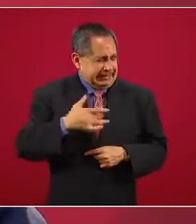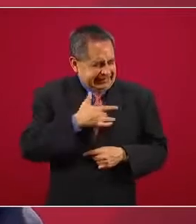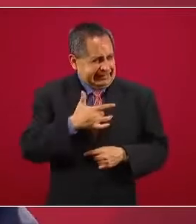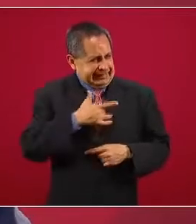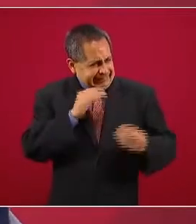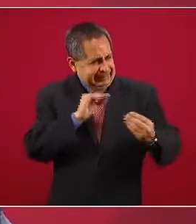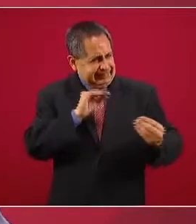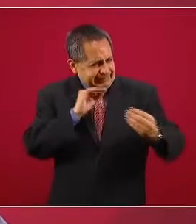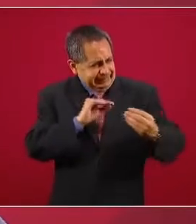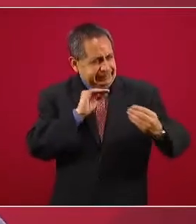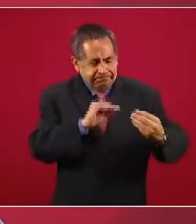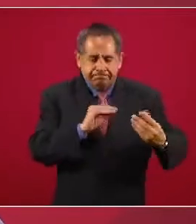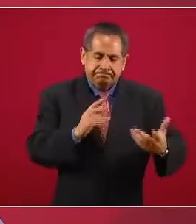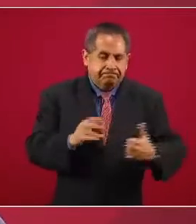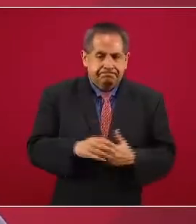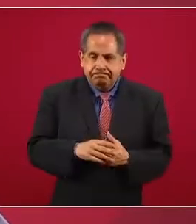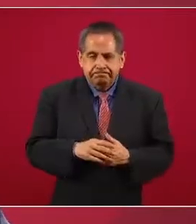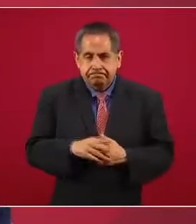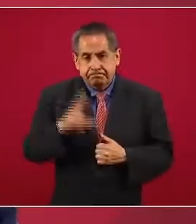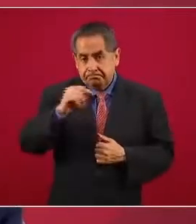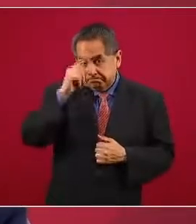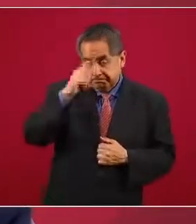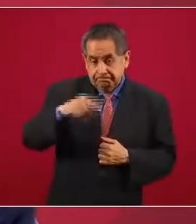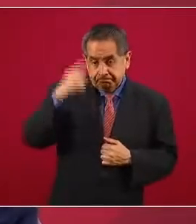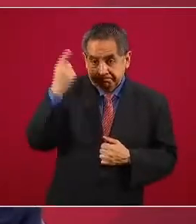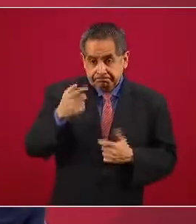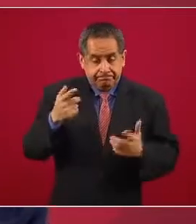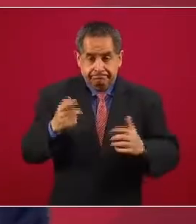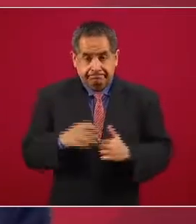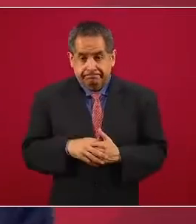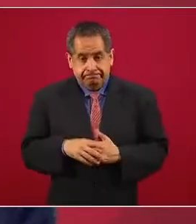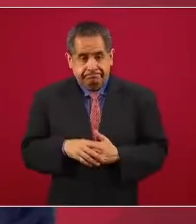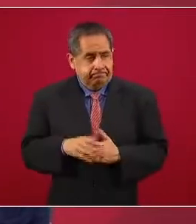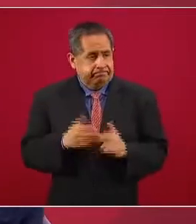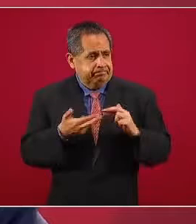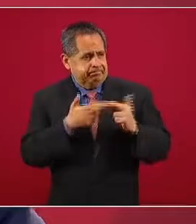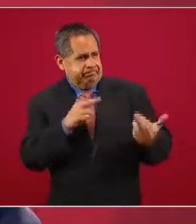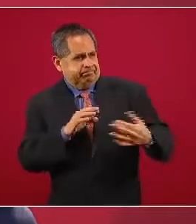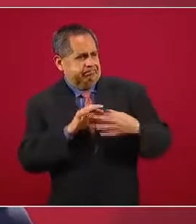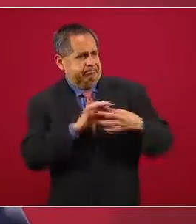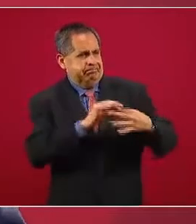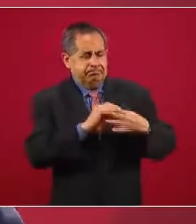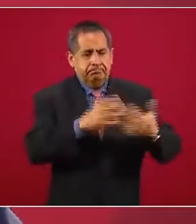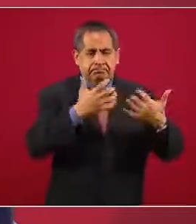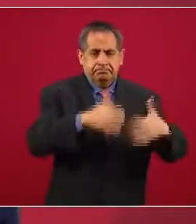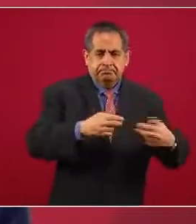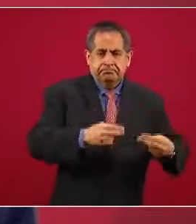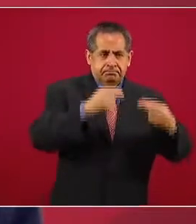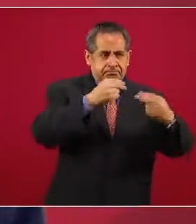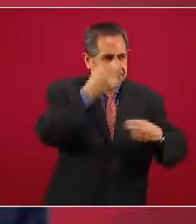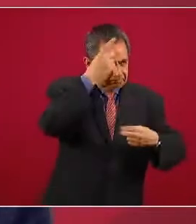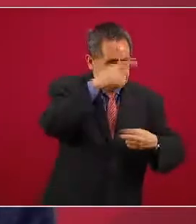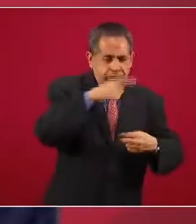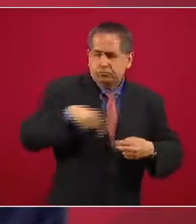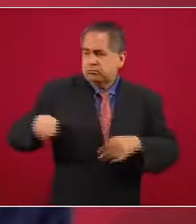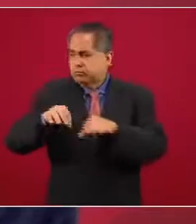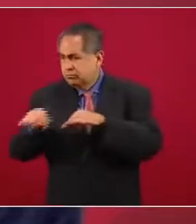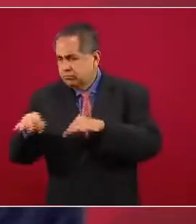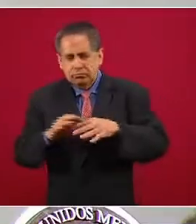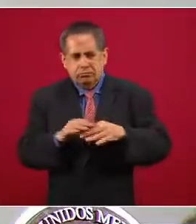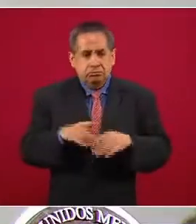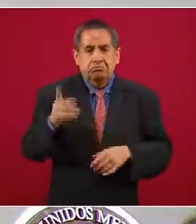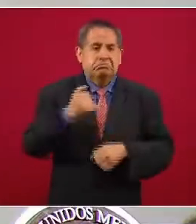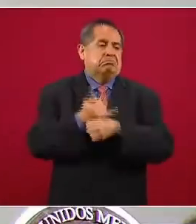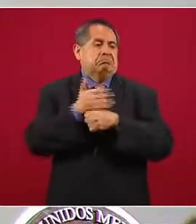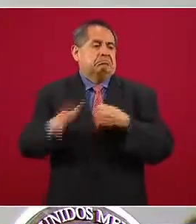esta discusión. No es fácil la relación entre empresarios y trabajadores, pero tampoco